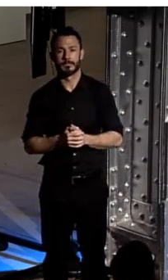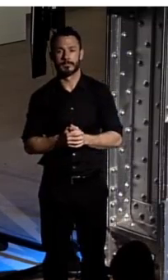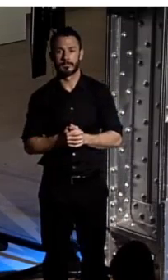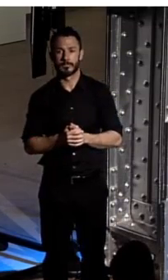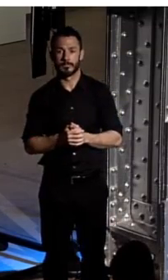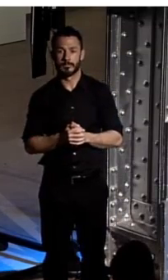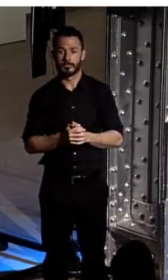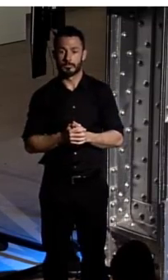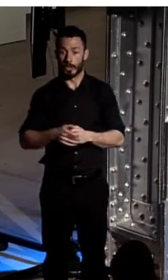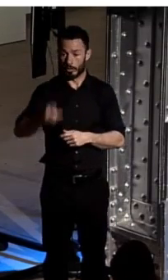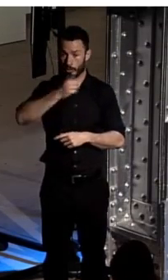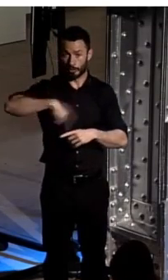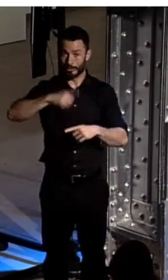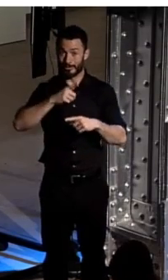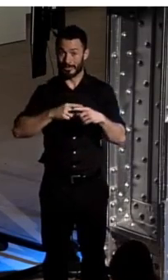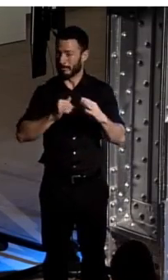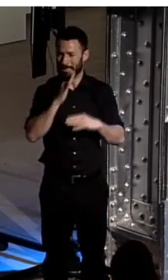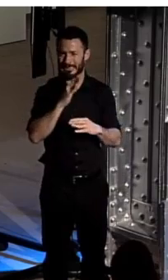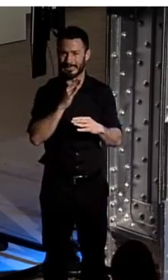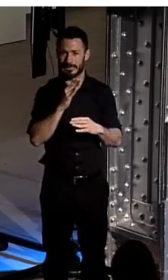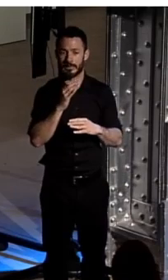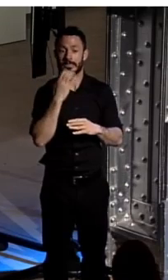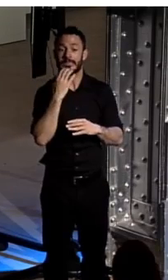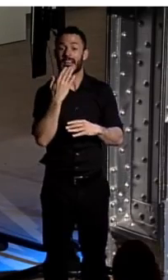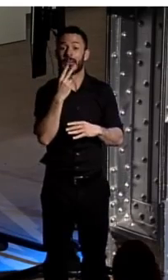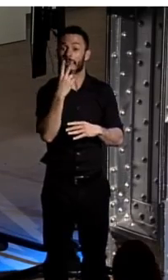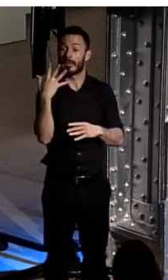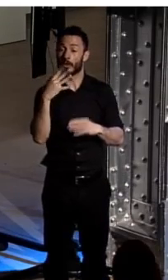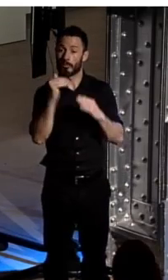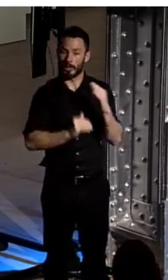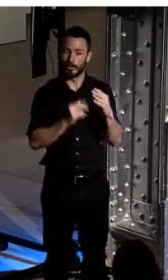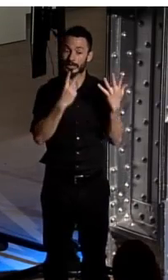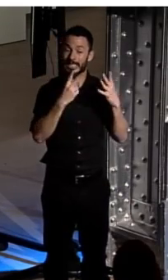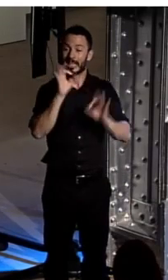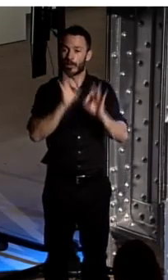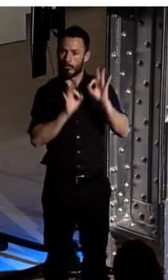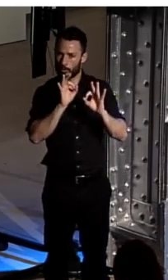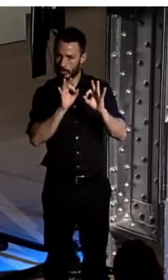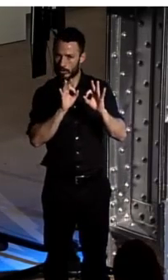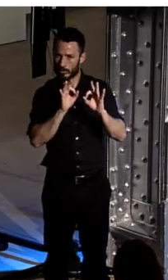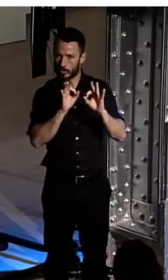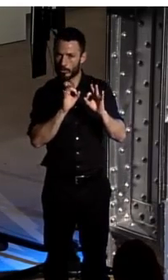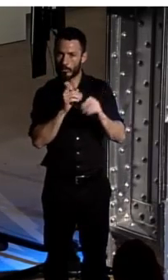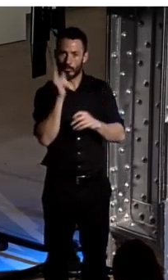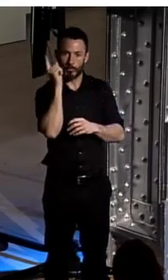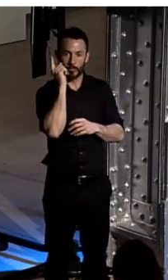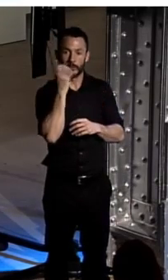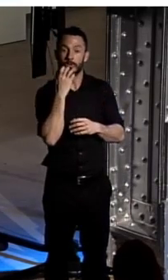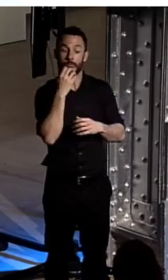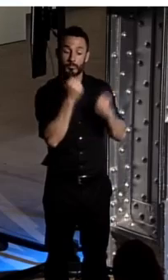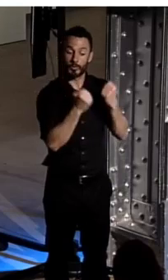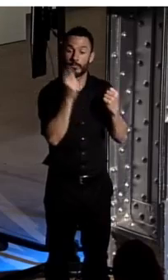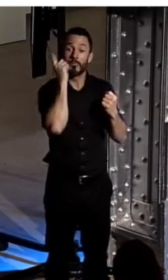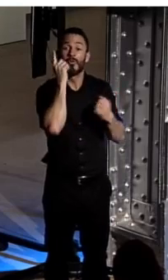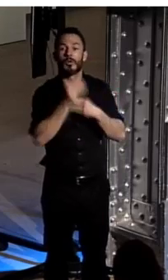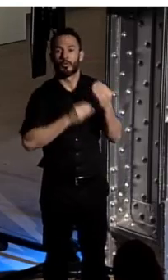más de la mitad de nosotros, y si somos menores de 25 años, es más de un 75% de nosotros usa el móvil cuando conduce.